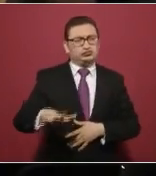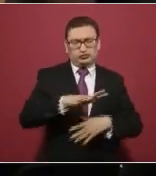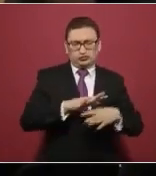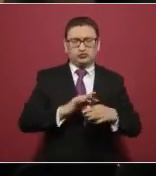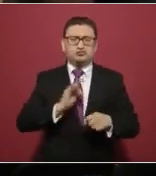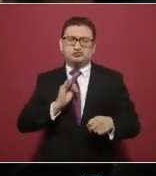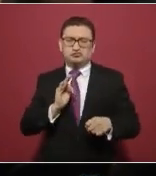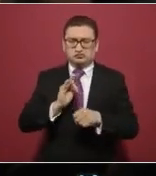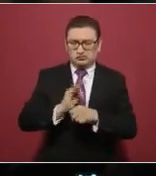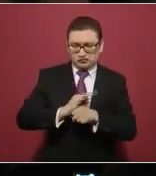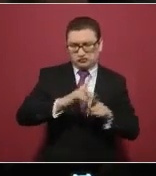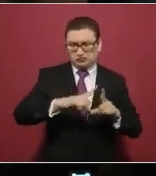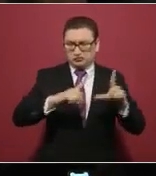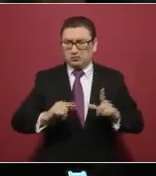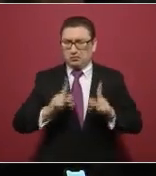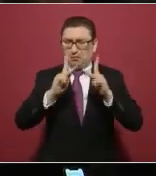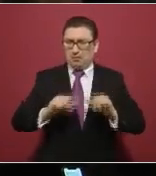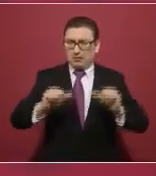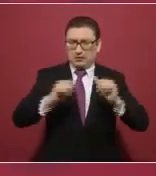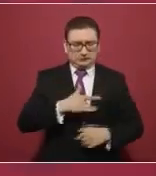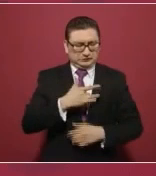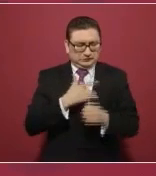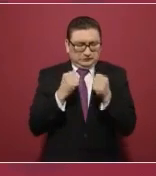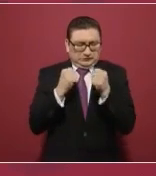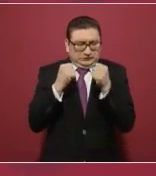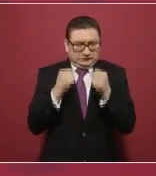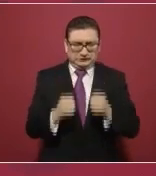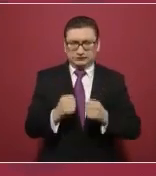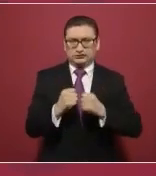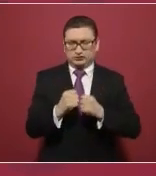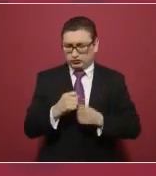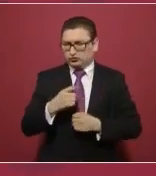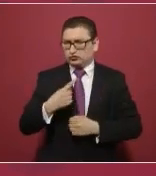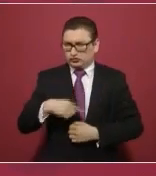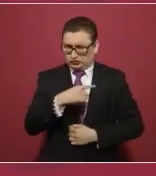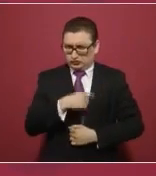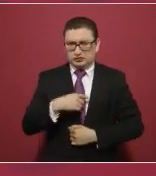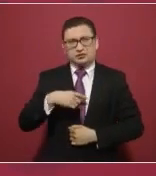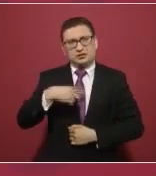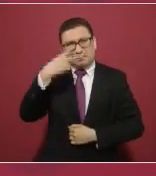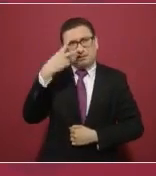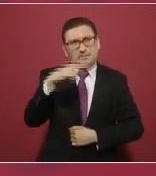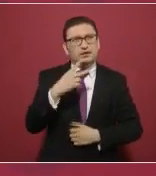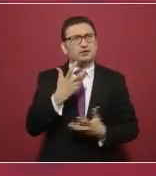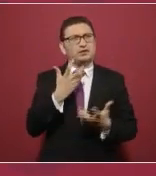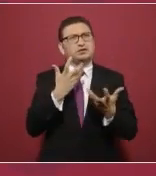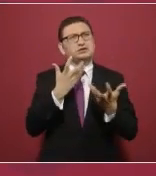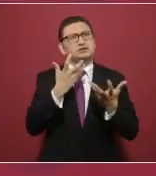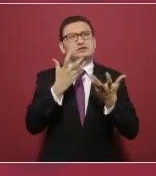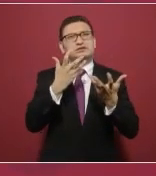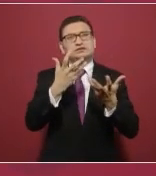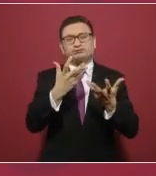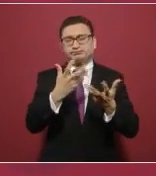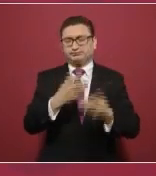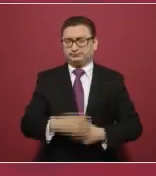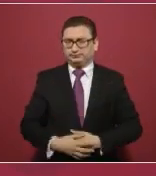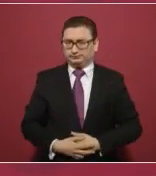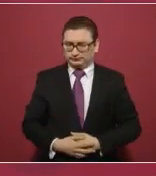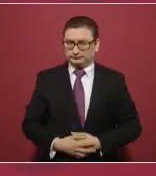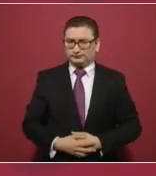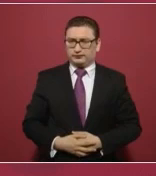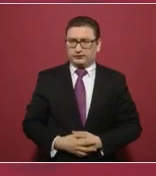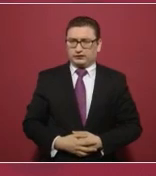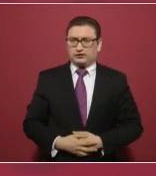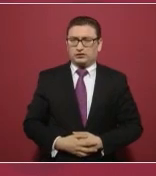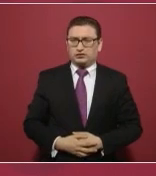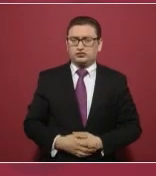recuperación de la paz y la seguridad a la que legítimamente aspiramos las y los mexicanos. Tenemos